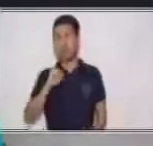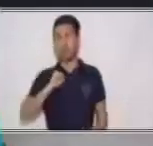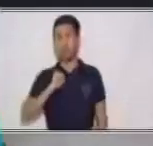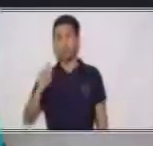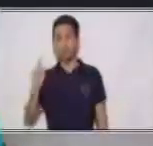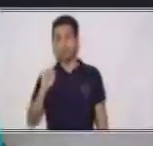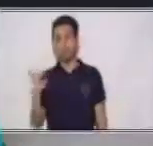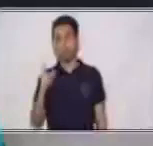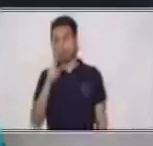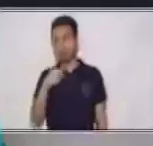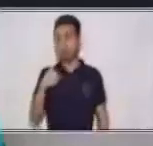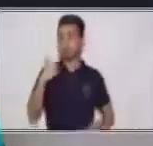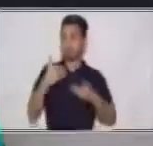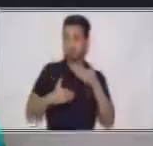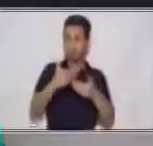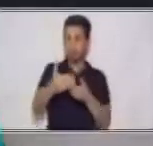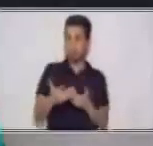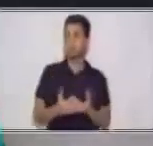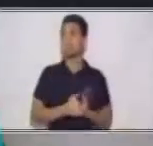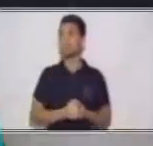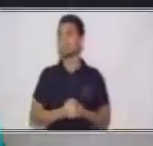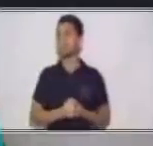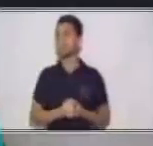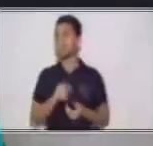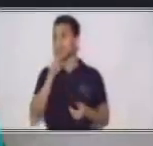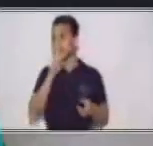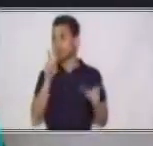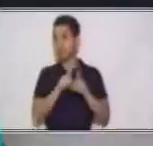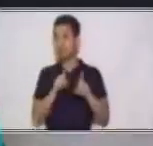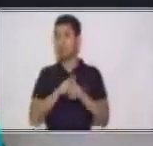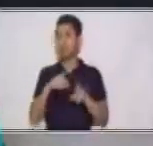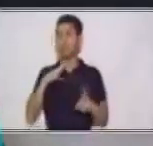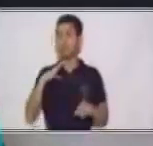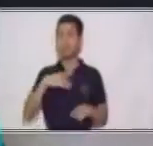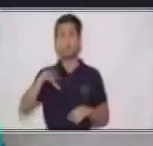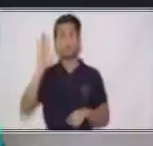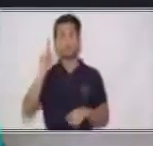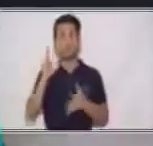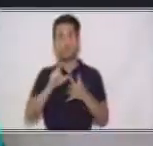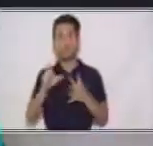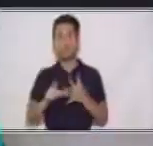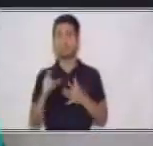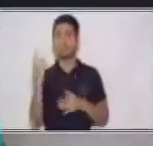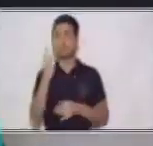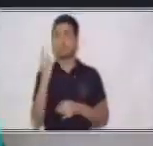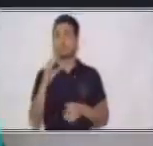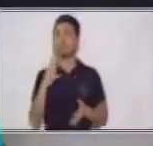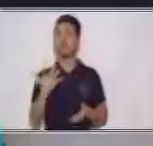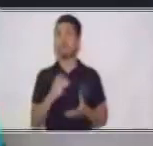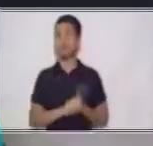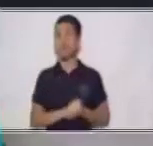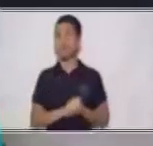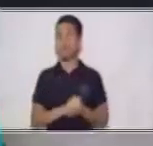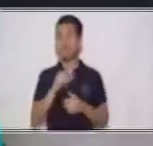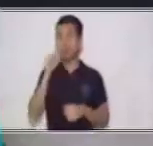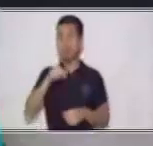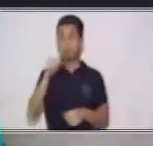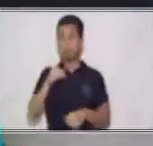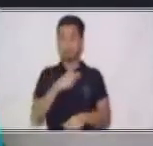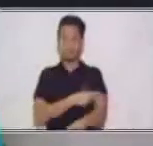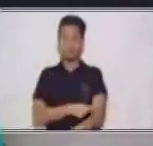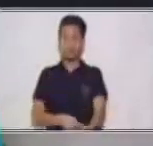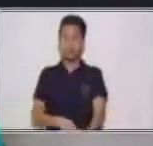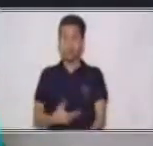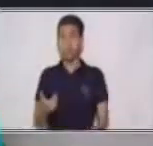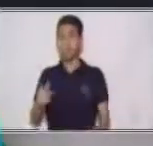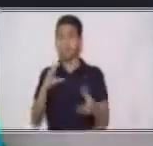es de transmisión oral. Tenemos también de que la característica principal siempre va a ser que posiblemente estas historias,